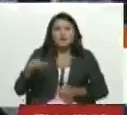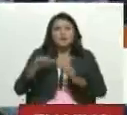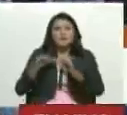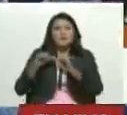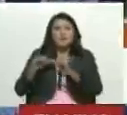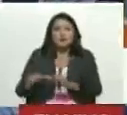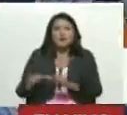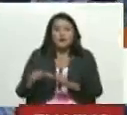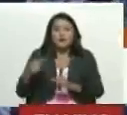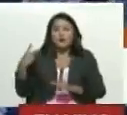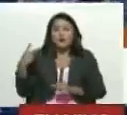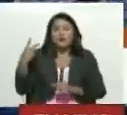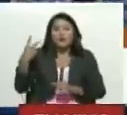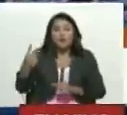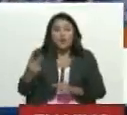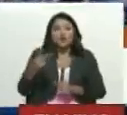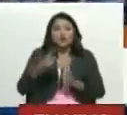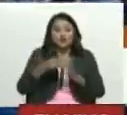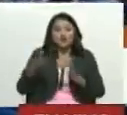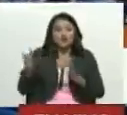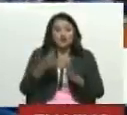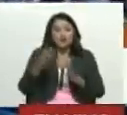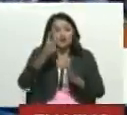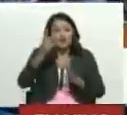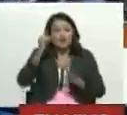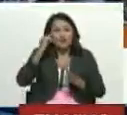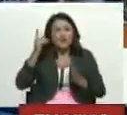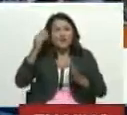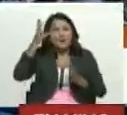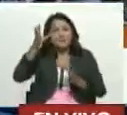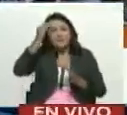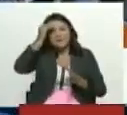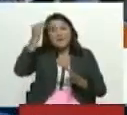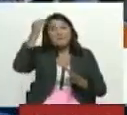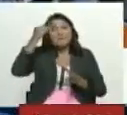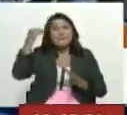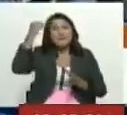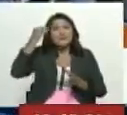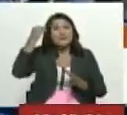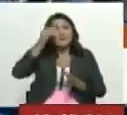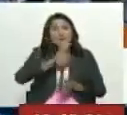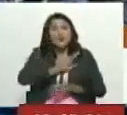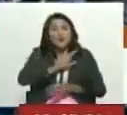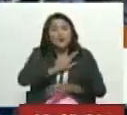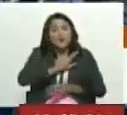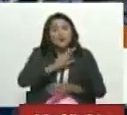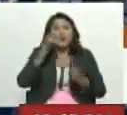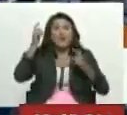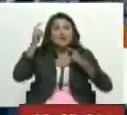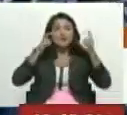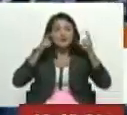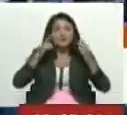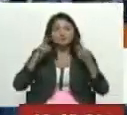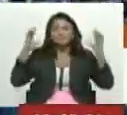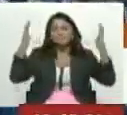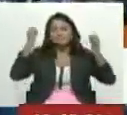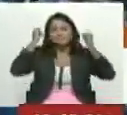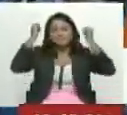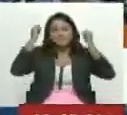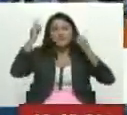dos días creo que vamos a aprender mucho de lo que fue el pensamiento pero sobre todo la praxis de Chávez viva